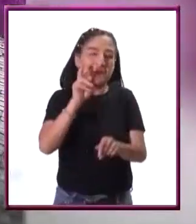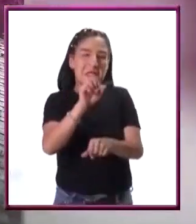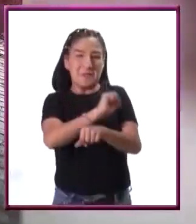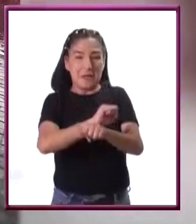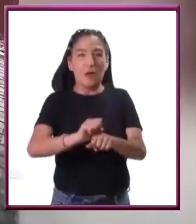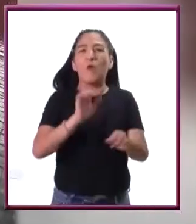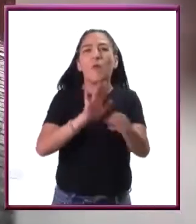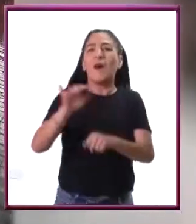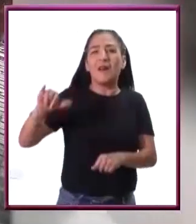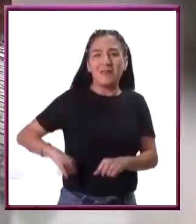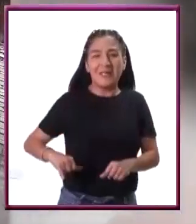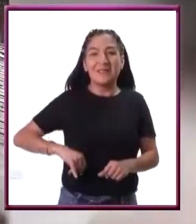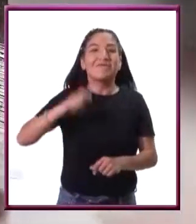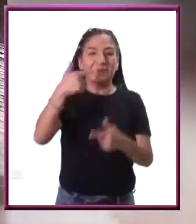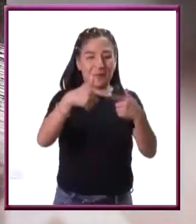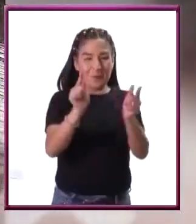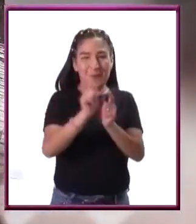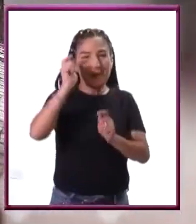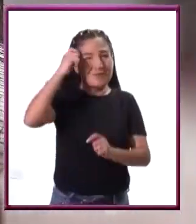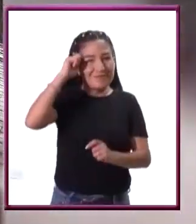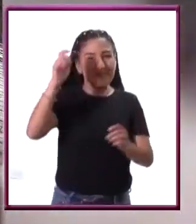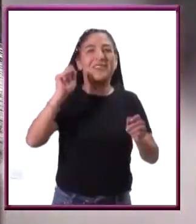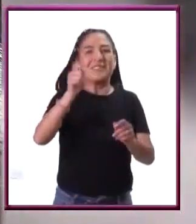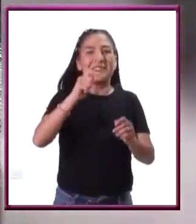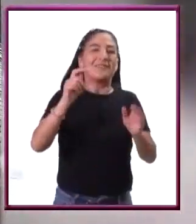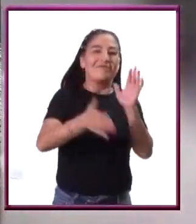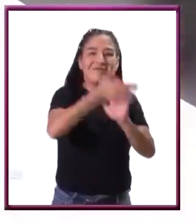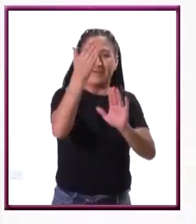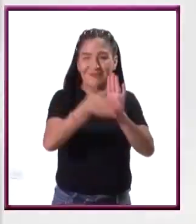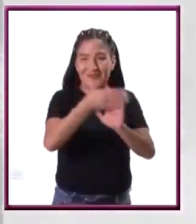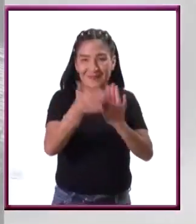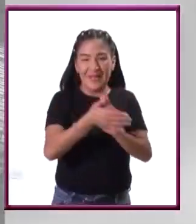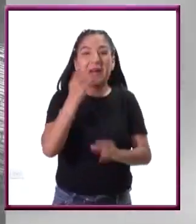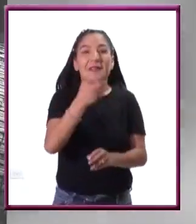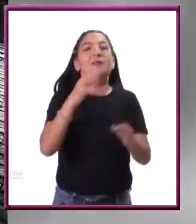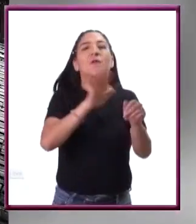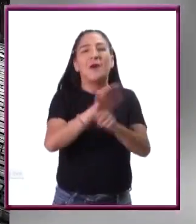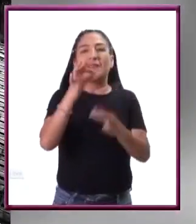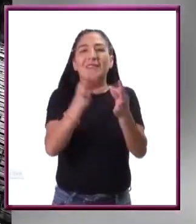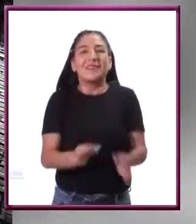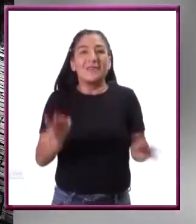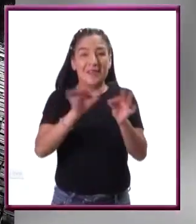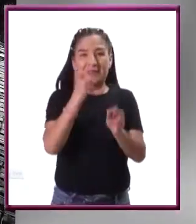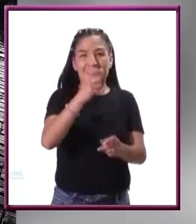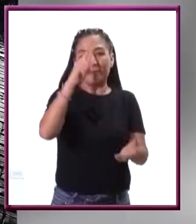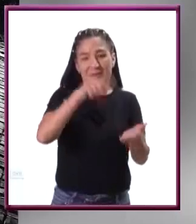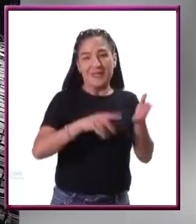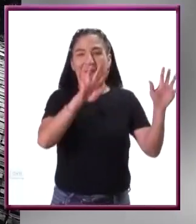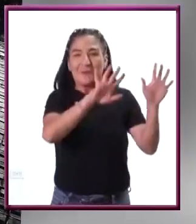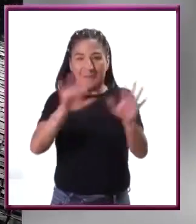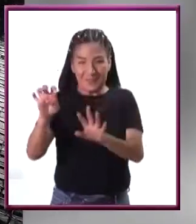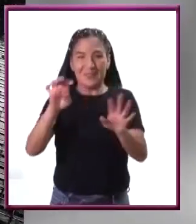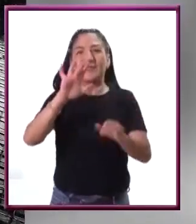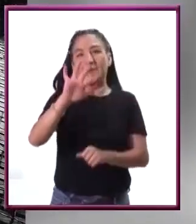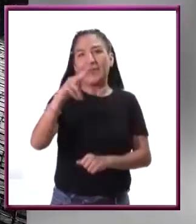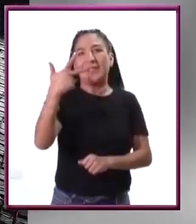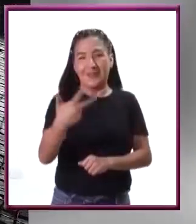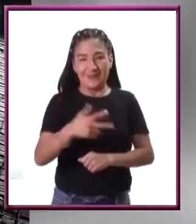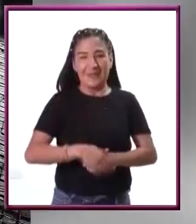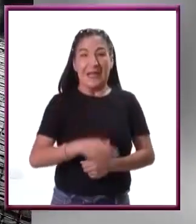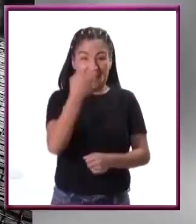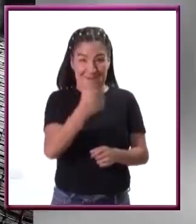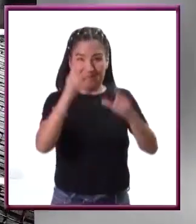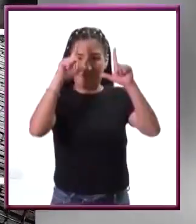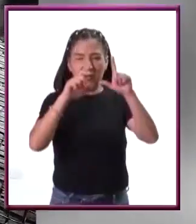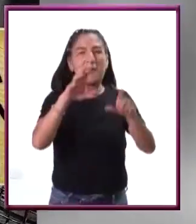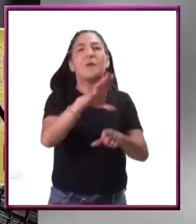de albañiles que trabajan en la construcción y lo diferente que era la vida en 1958. Esta fotografía fue tomada